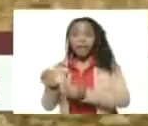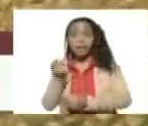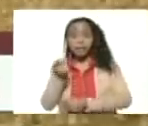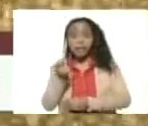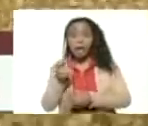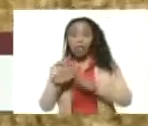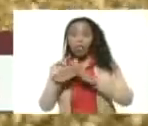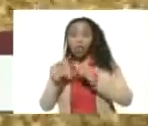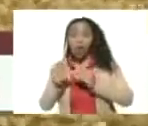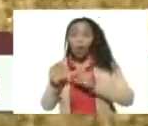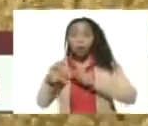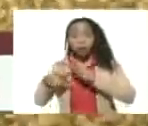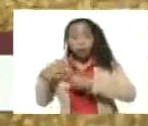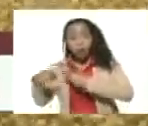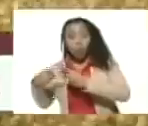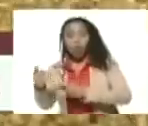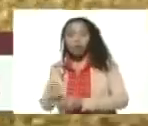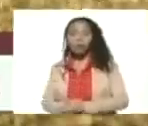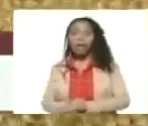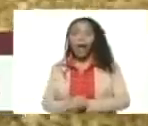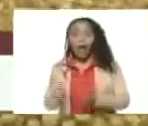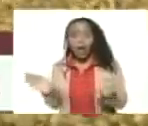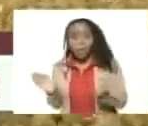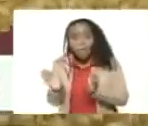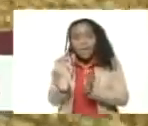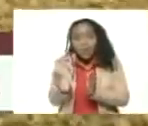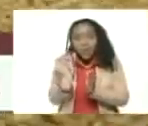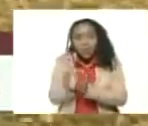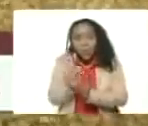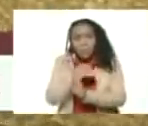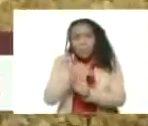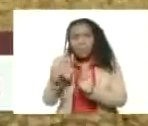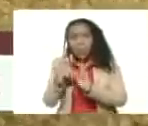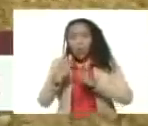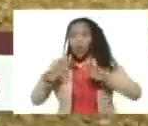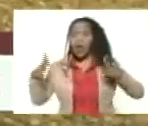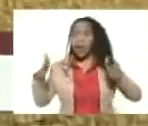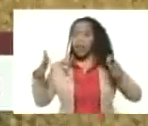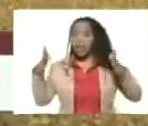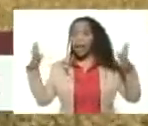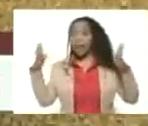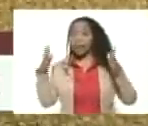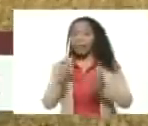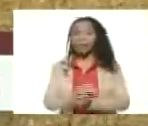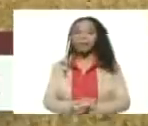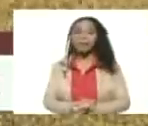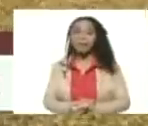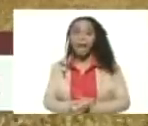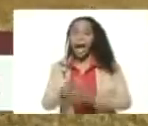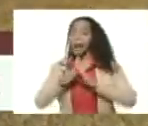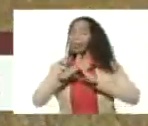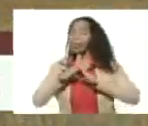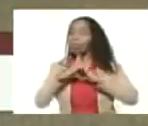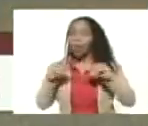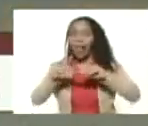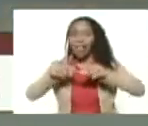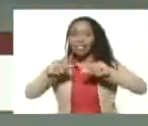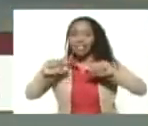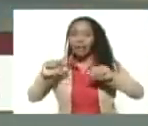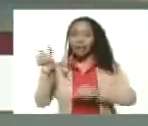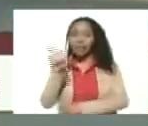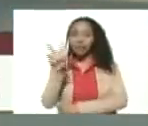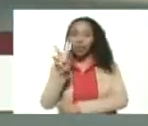todos los productores, a los pequeños, pequeñitos, medianos, grandes, grandesotes, a toda la tierra